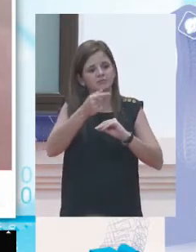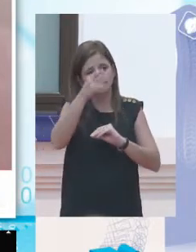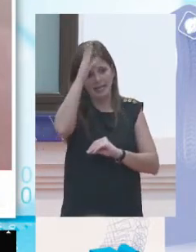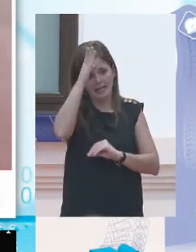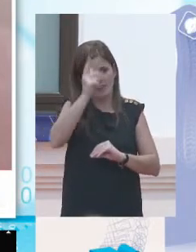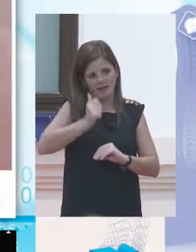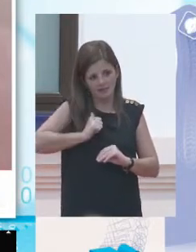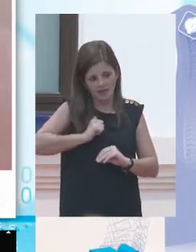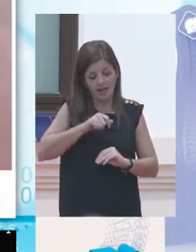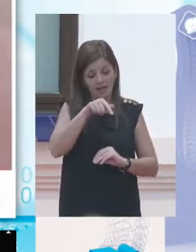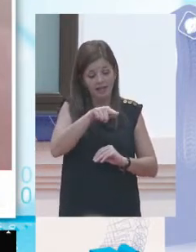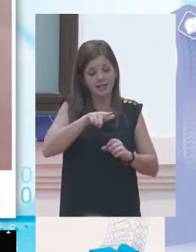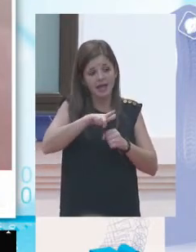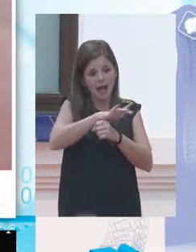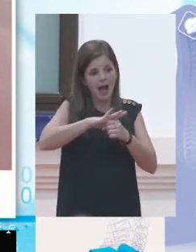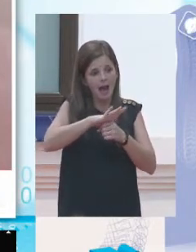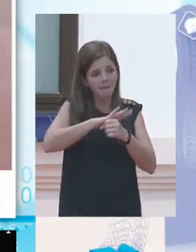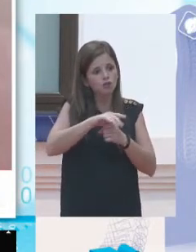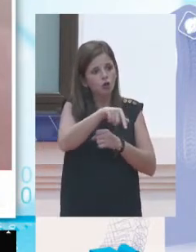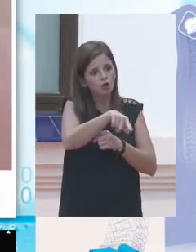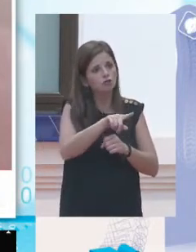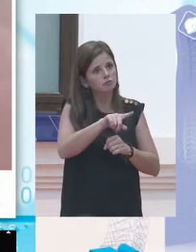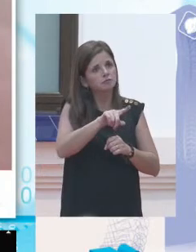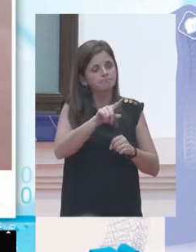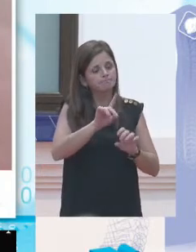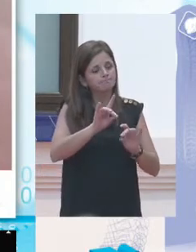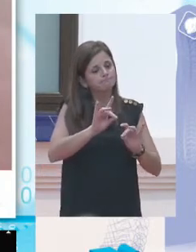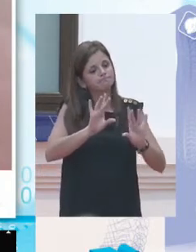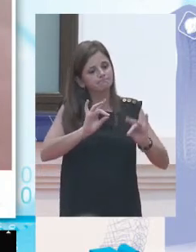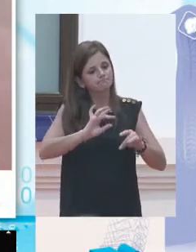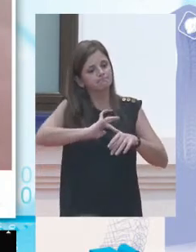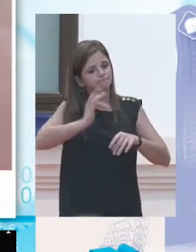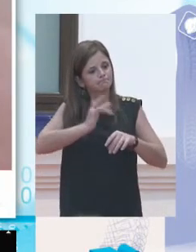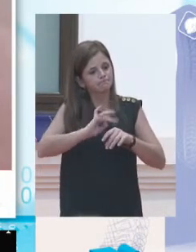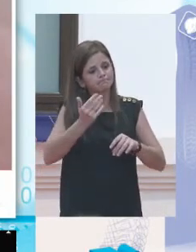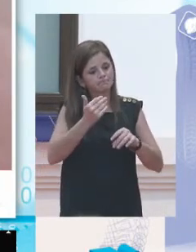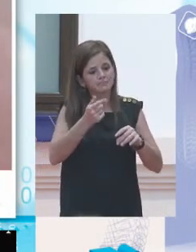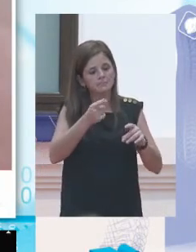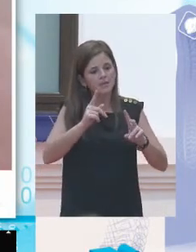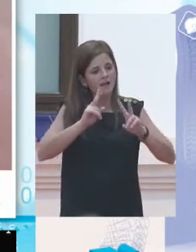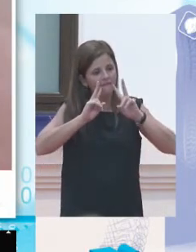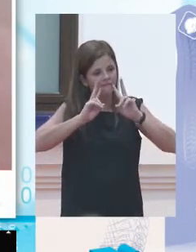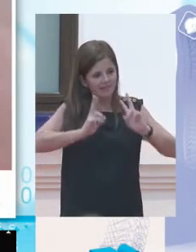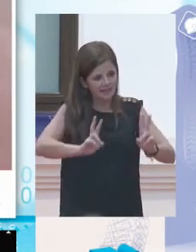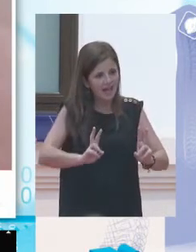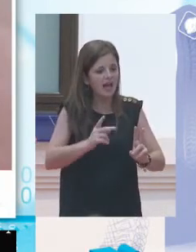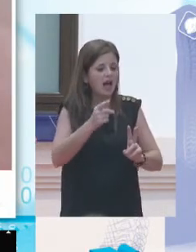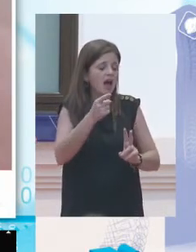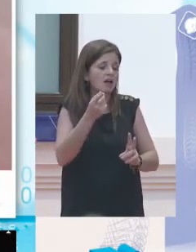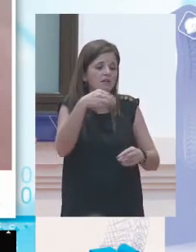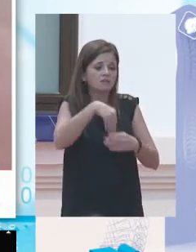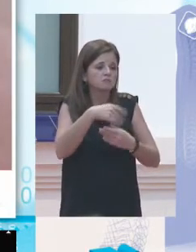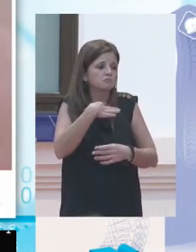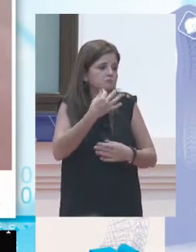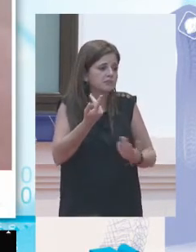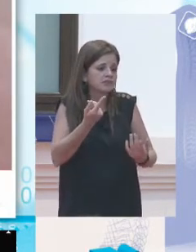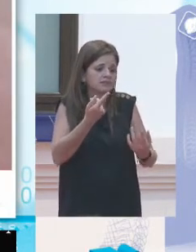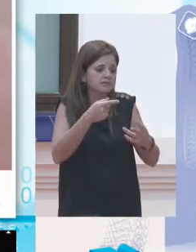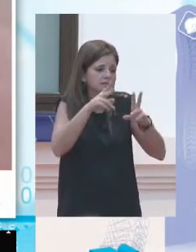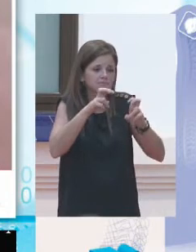esos ámbitos que es susceptible de recibir las ventajas que puede tener algoritmos de la